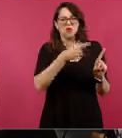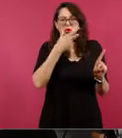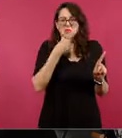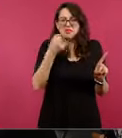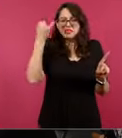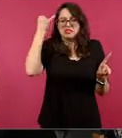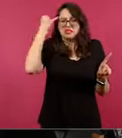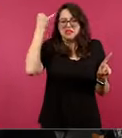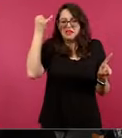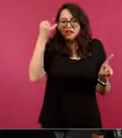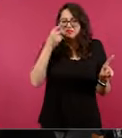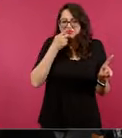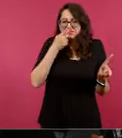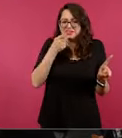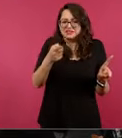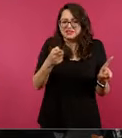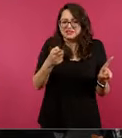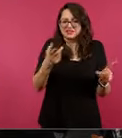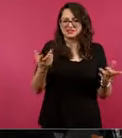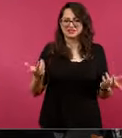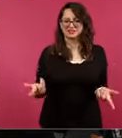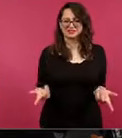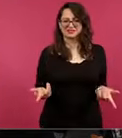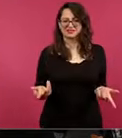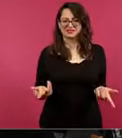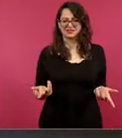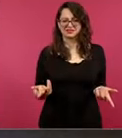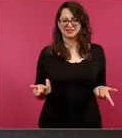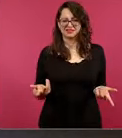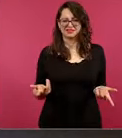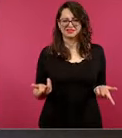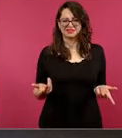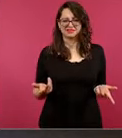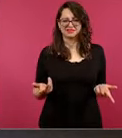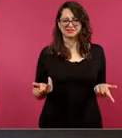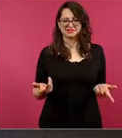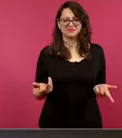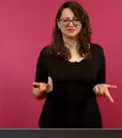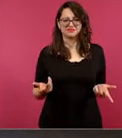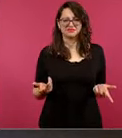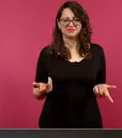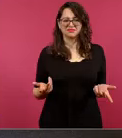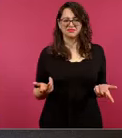Es de la Revista Etcétera y de abril. Este es parte